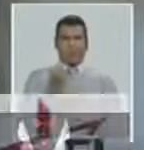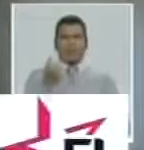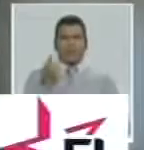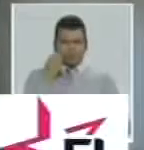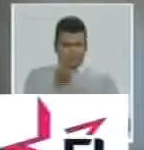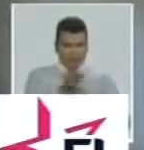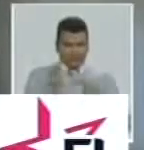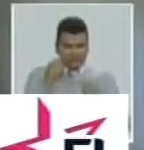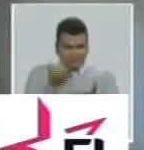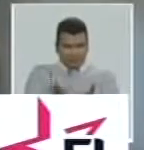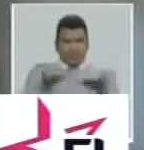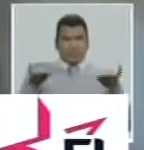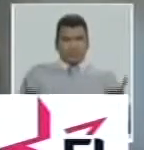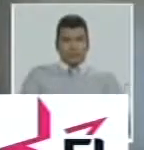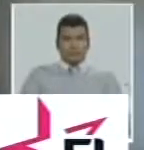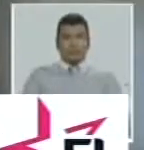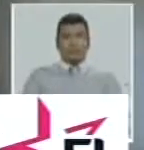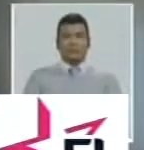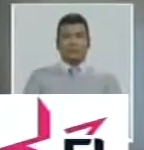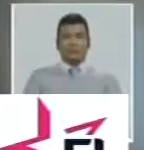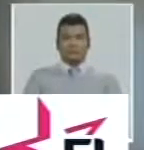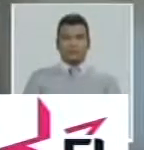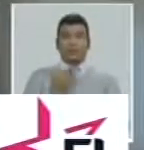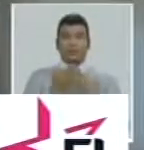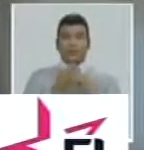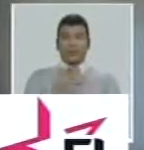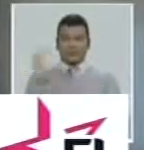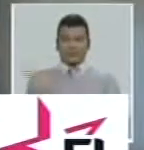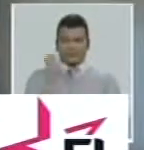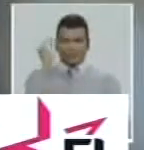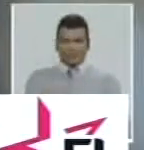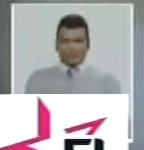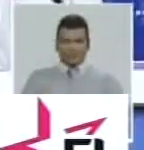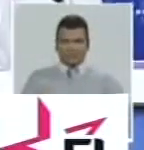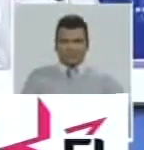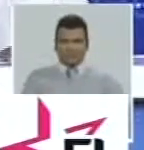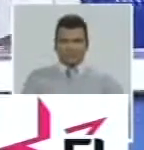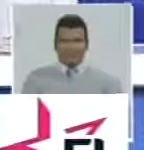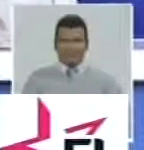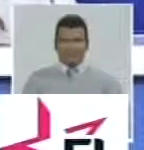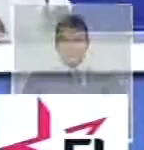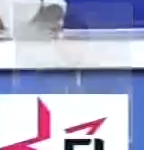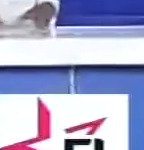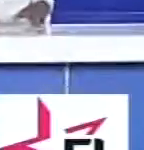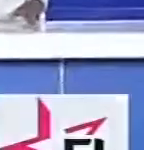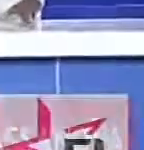en la página web noticieromaspacifico.com.co. Feliz noche para todos.